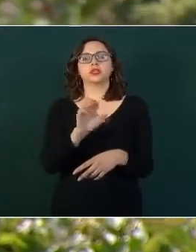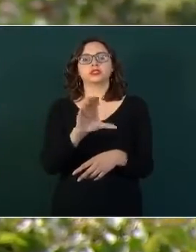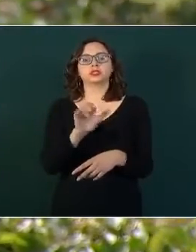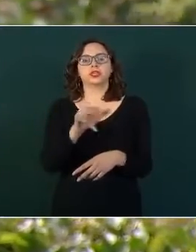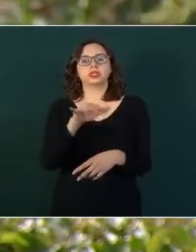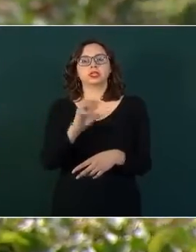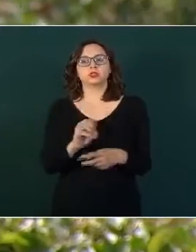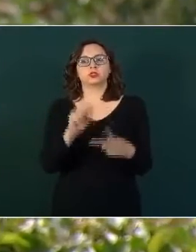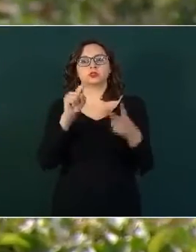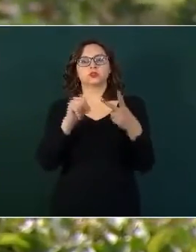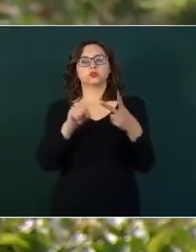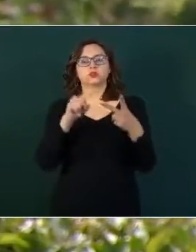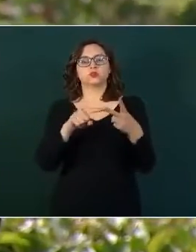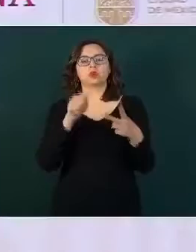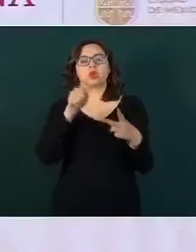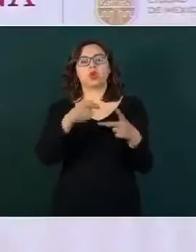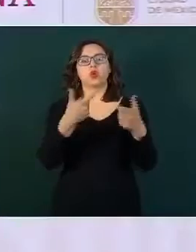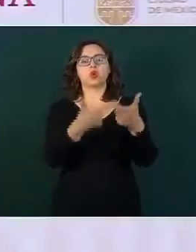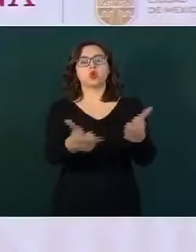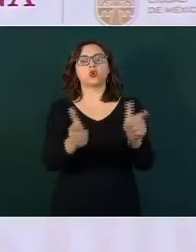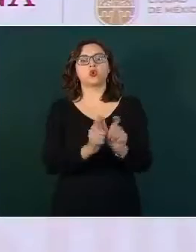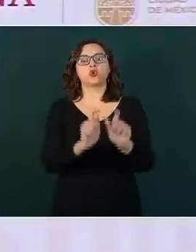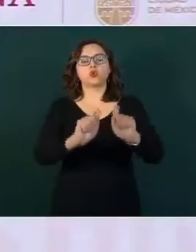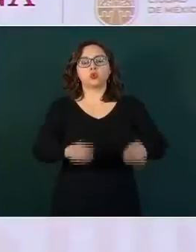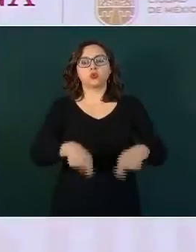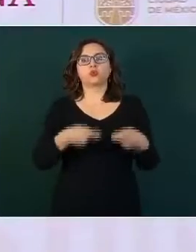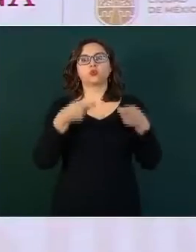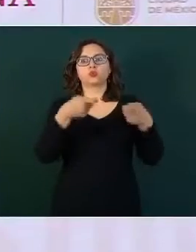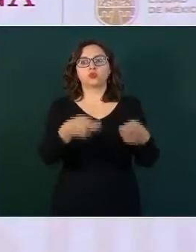va a ser posteriormente